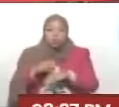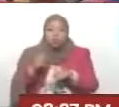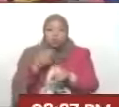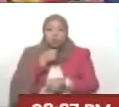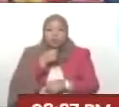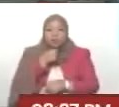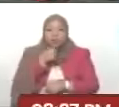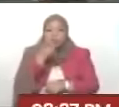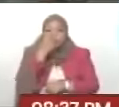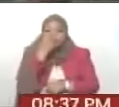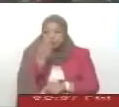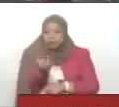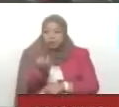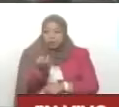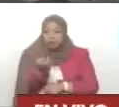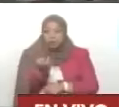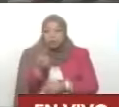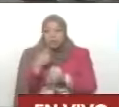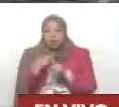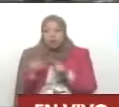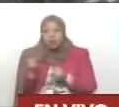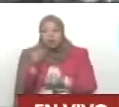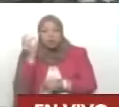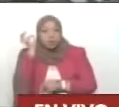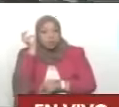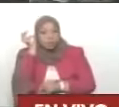gusta invitar, hay varias invitadas,